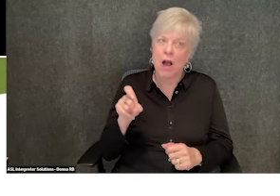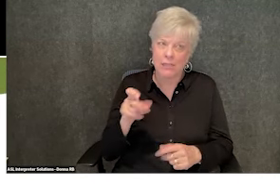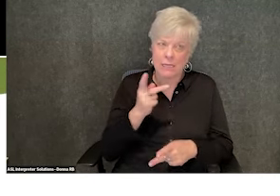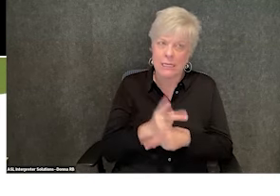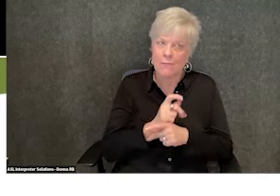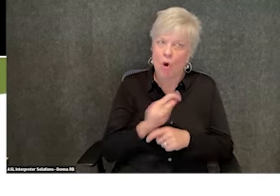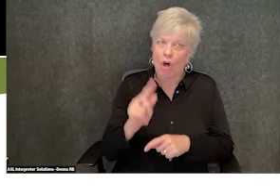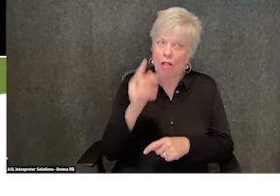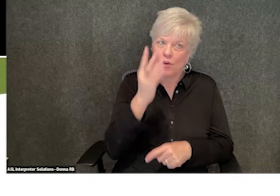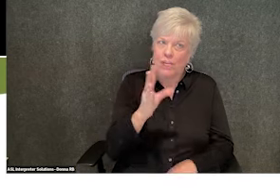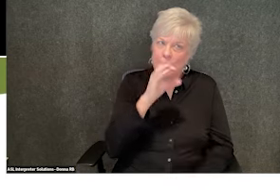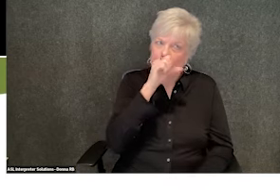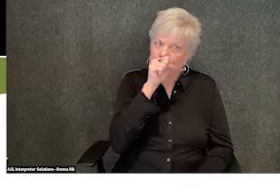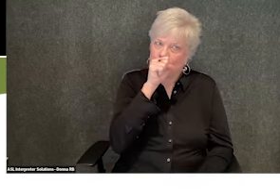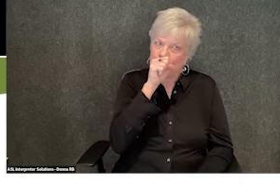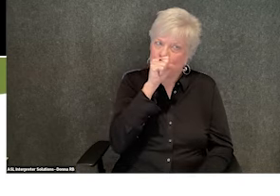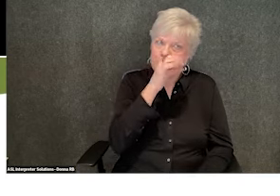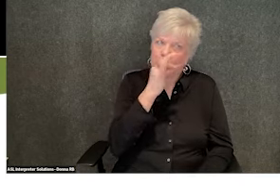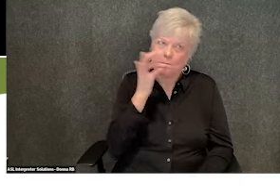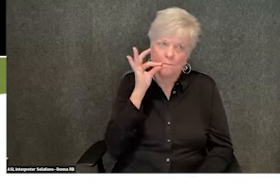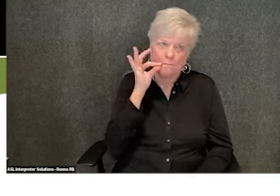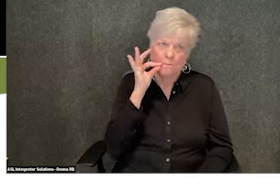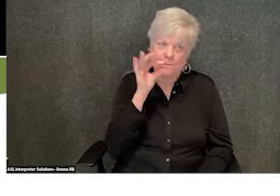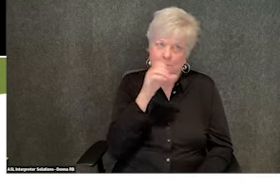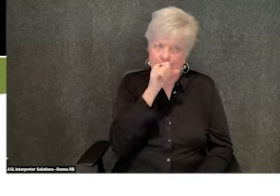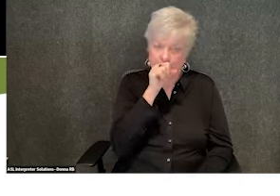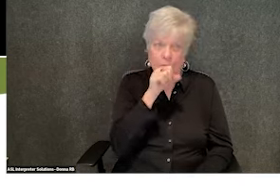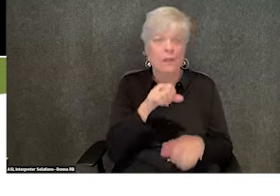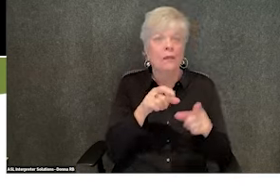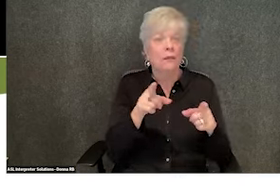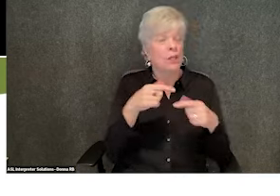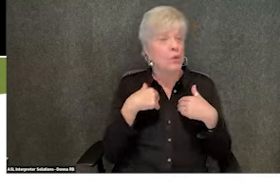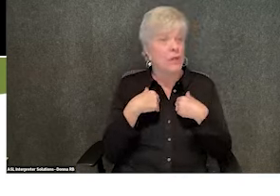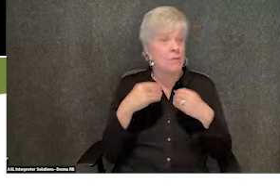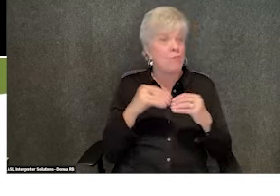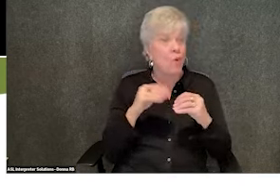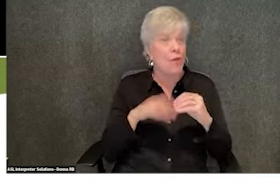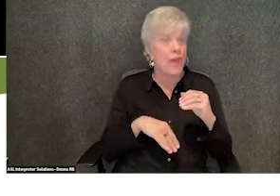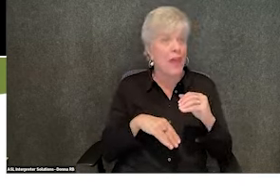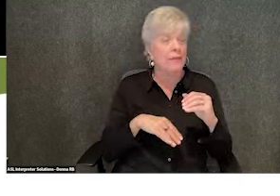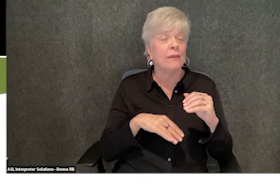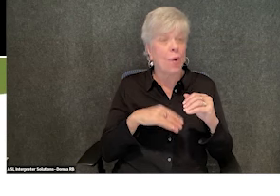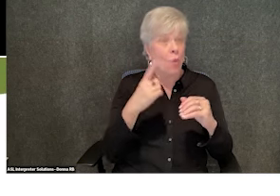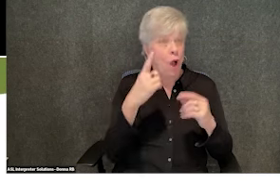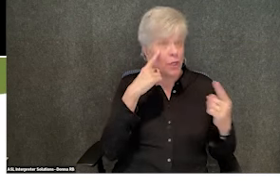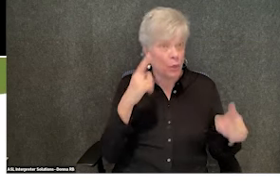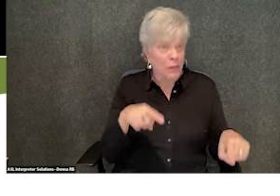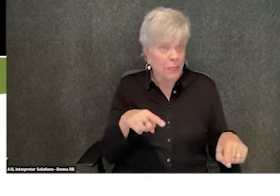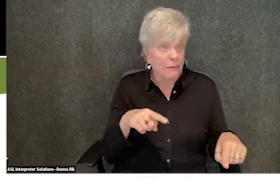No quiere decir que es exento de la obligación de mantener esa información